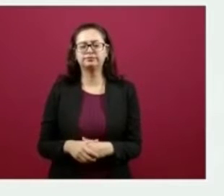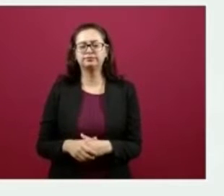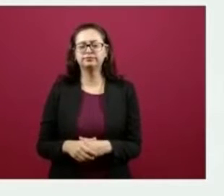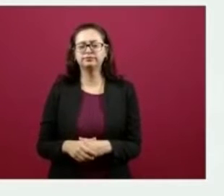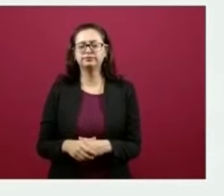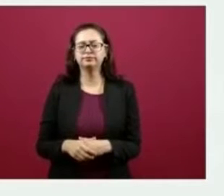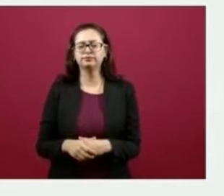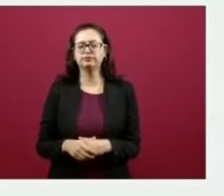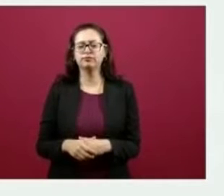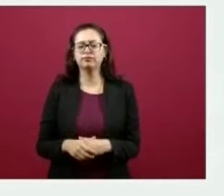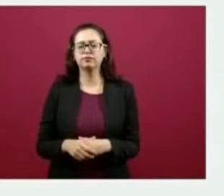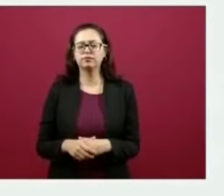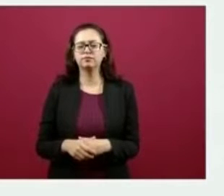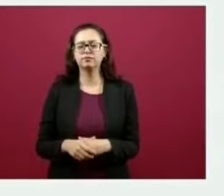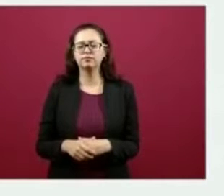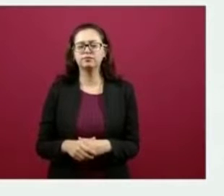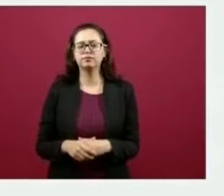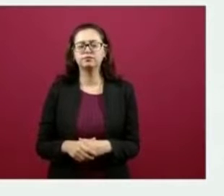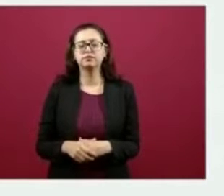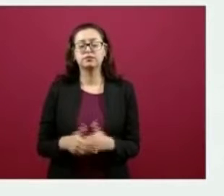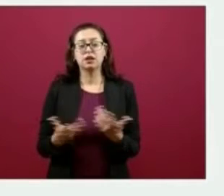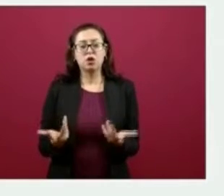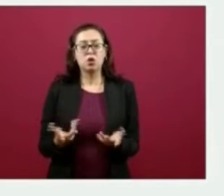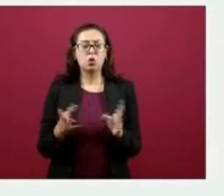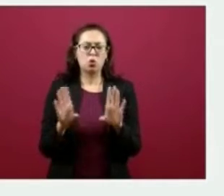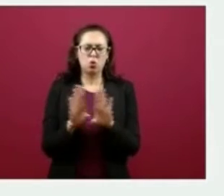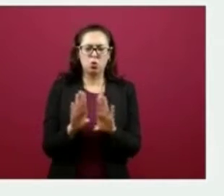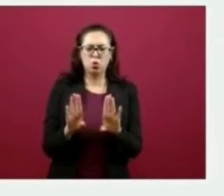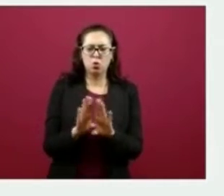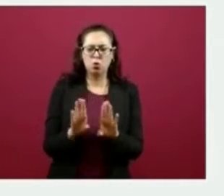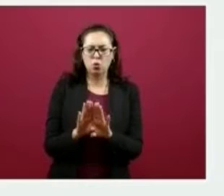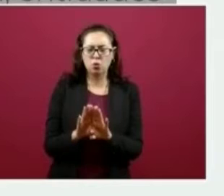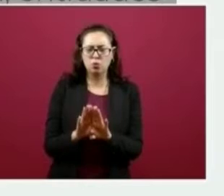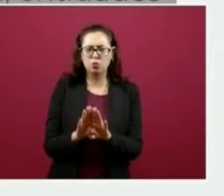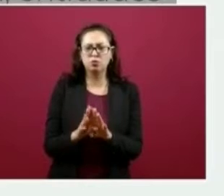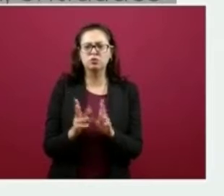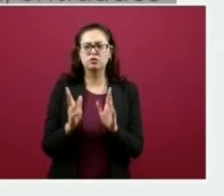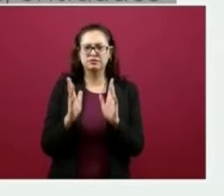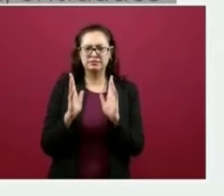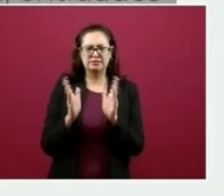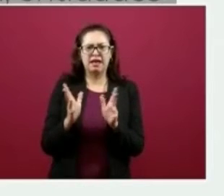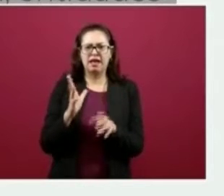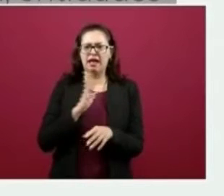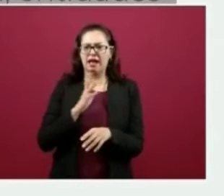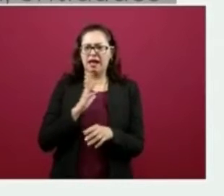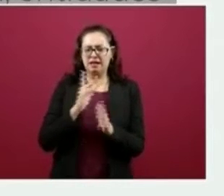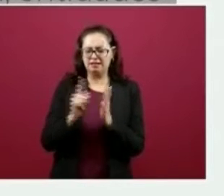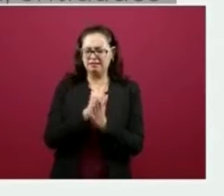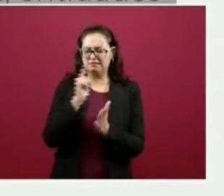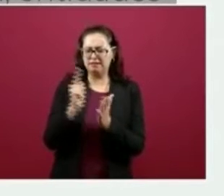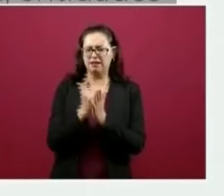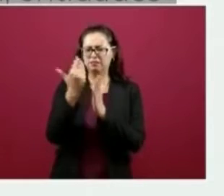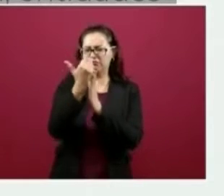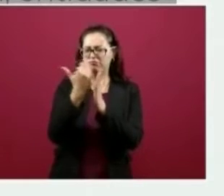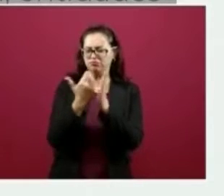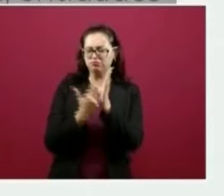de las acciones será a través de los sistemas y mecanismos ya creados por las leyes. Por ejemplo, a